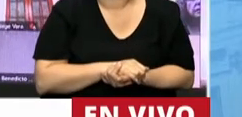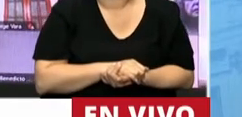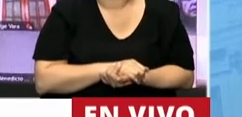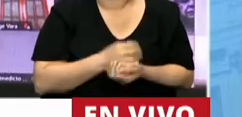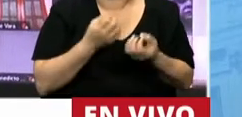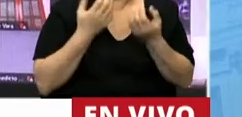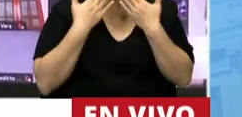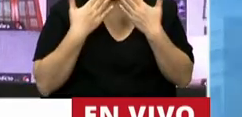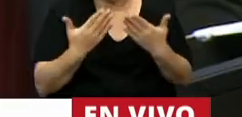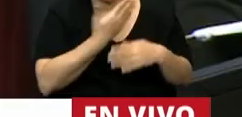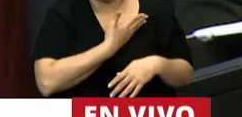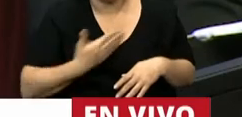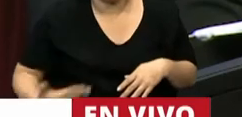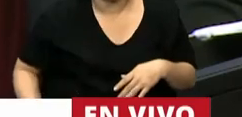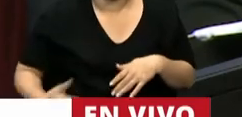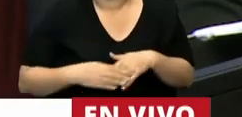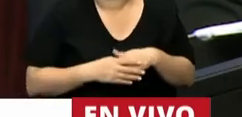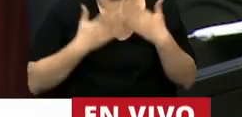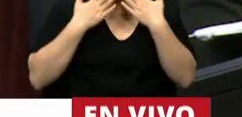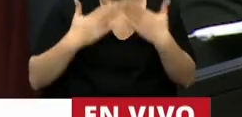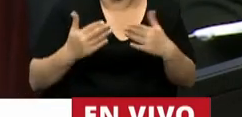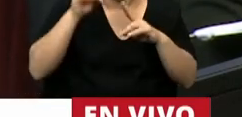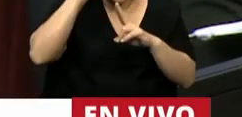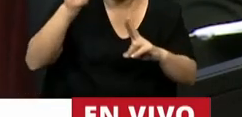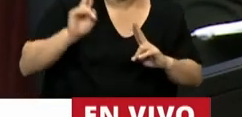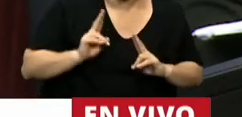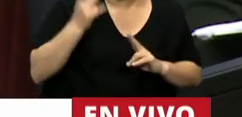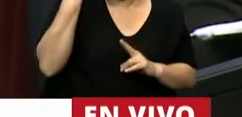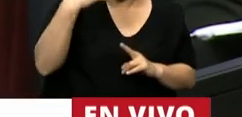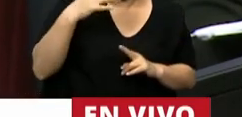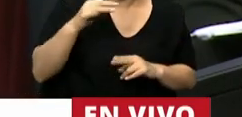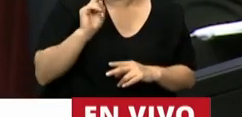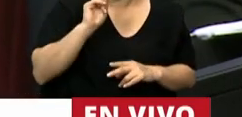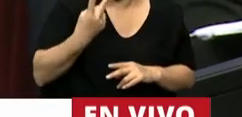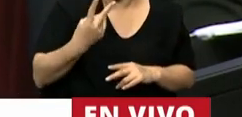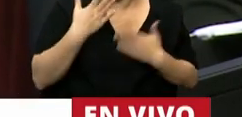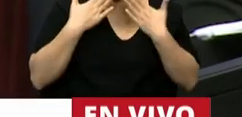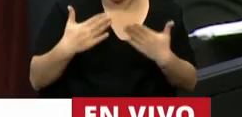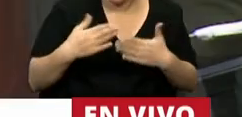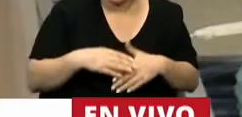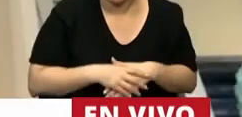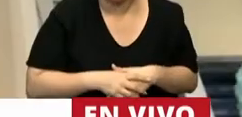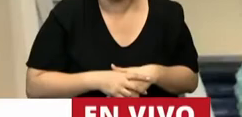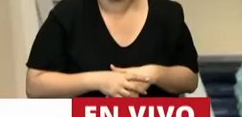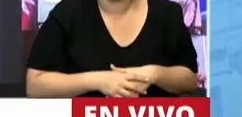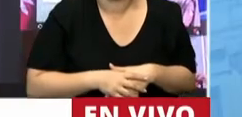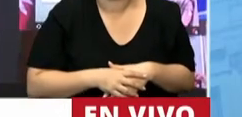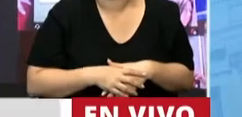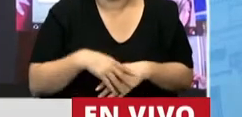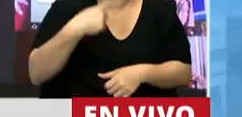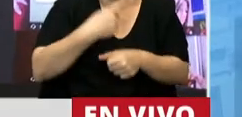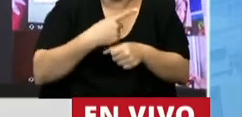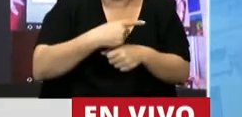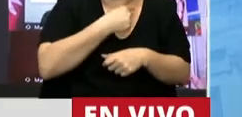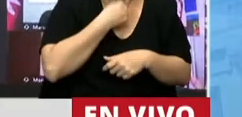Muchas gracias, señor presidente, y muchas gracias por respetar mi único apellido. En primer lugar,